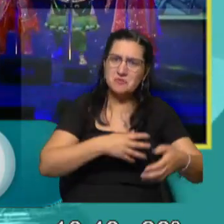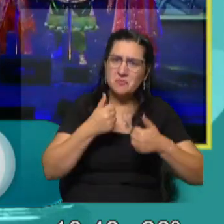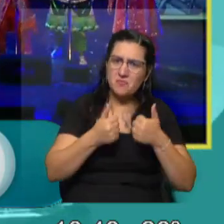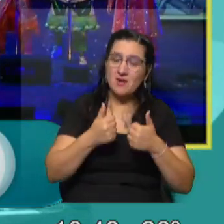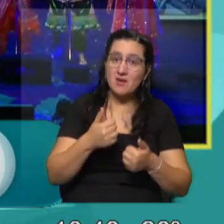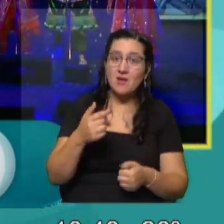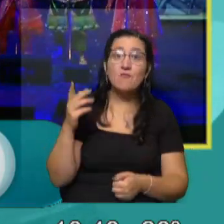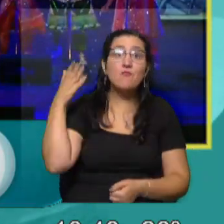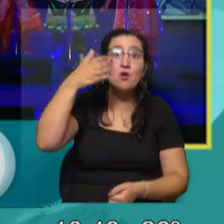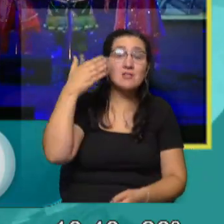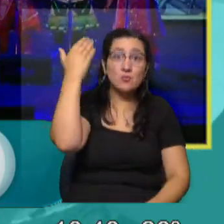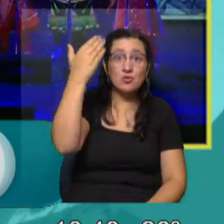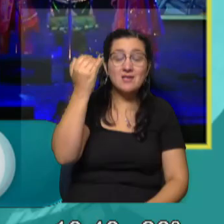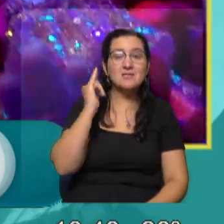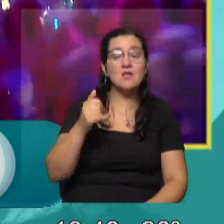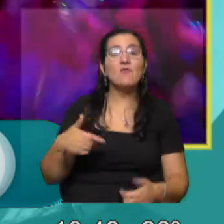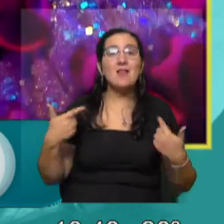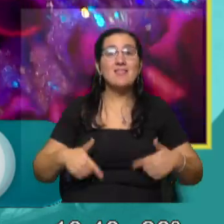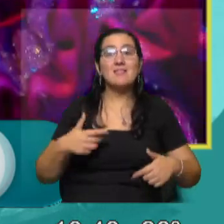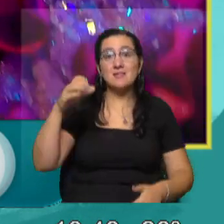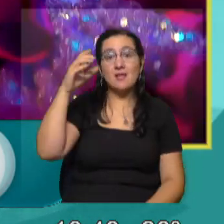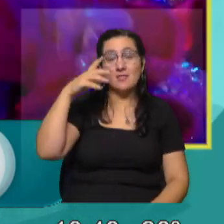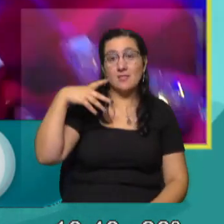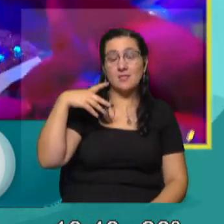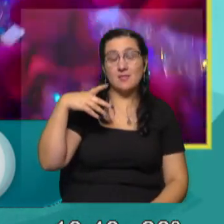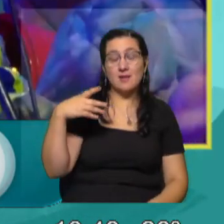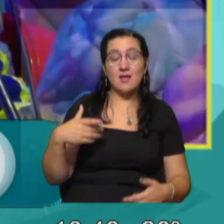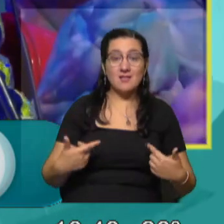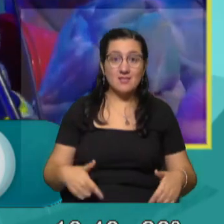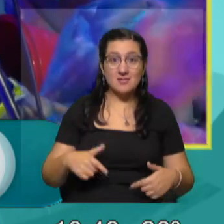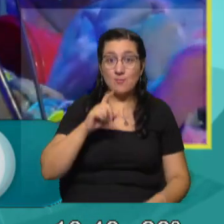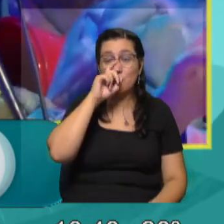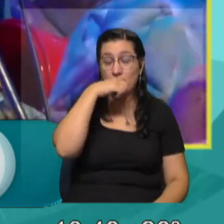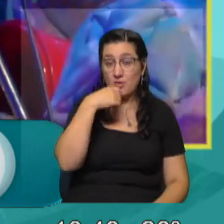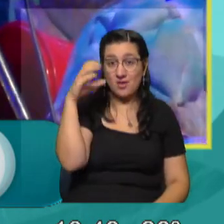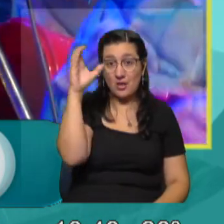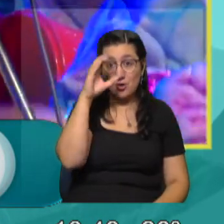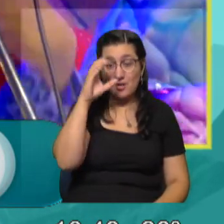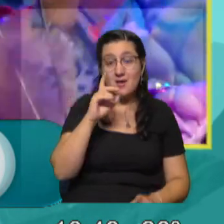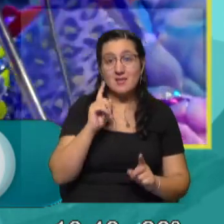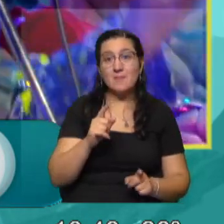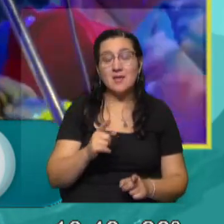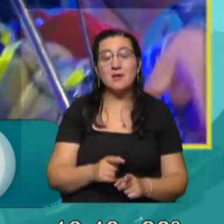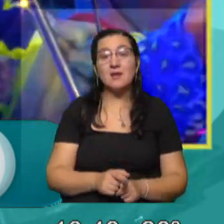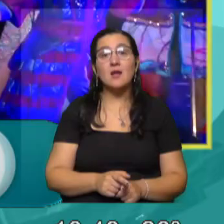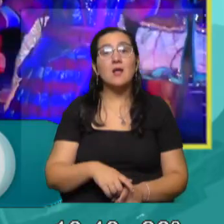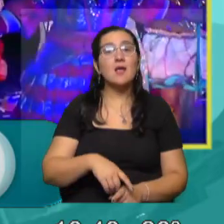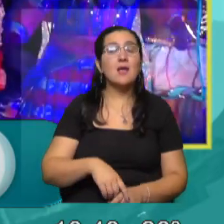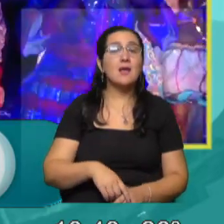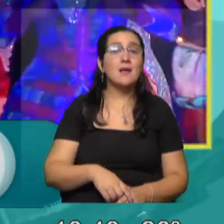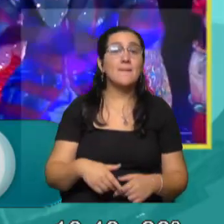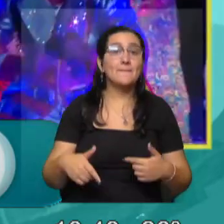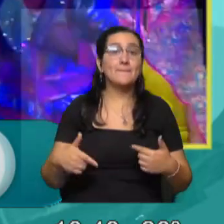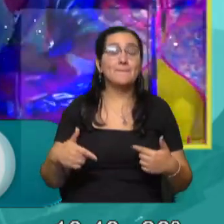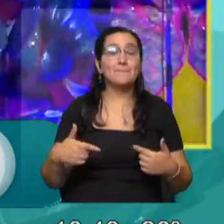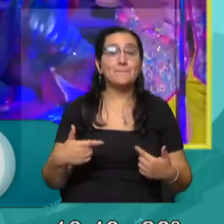las autoridades? Estaba la intendenta de Montevideo y estaba la directora de Cultura. Por lo tanto, ese cuplé en el que ellas dos encarnan a Cose